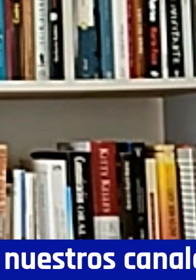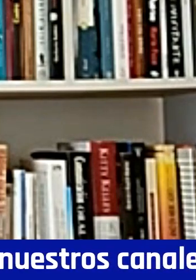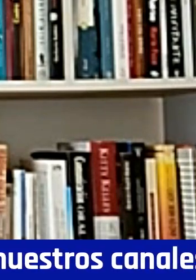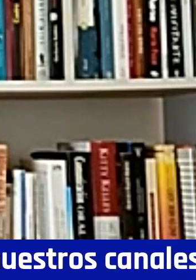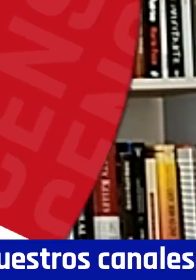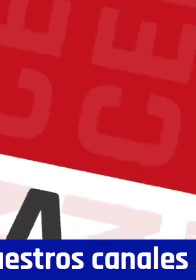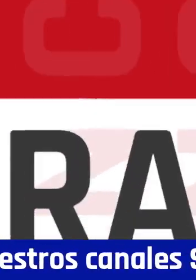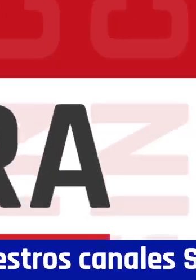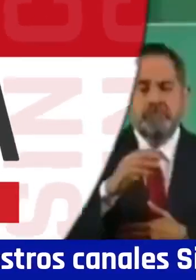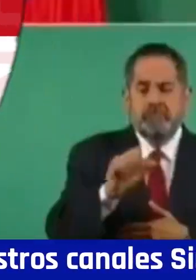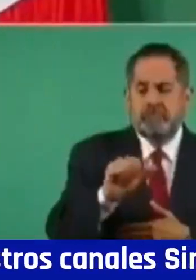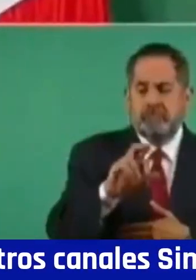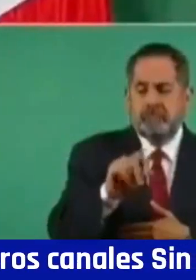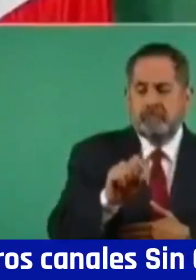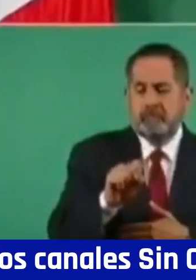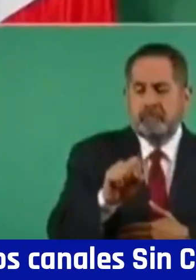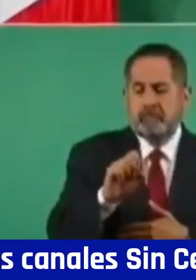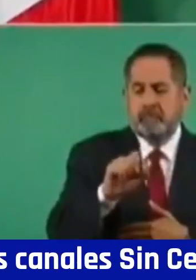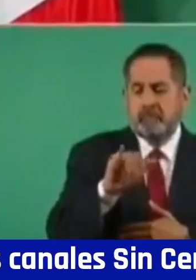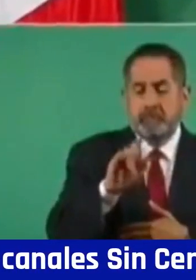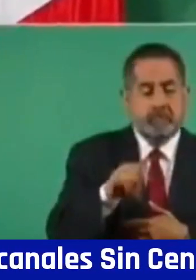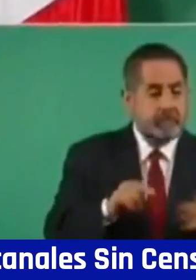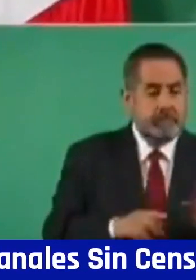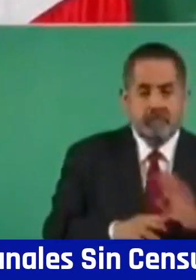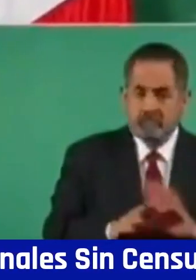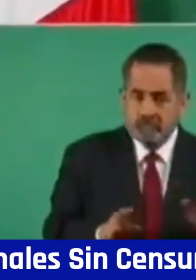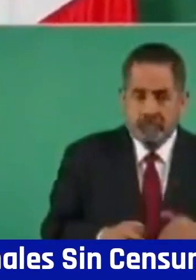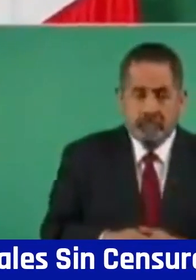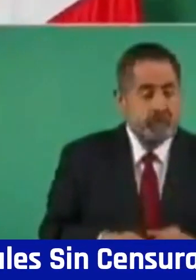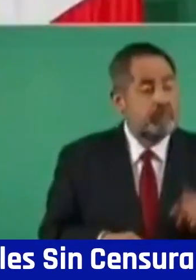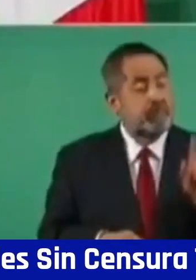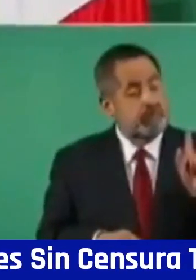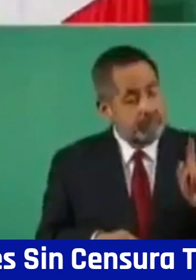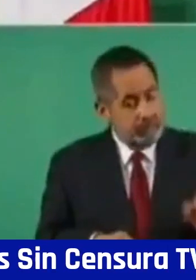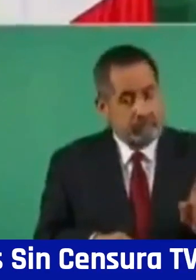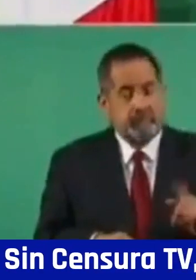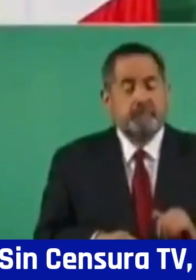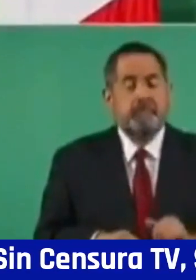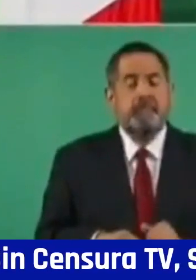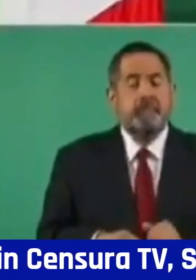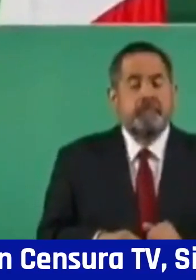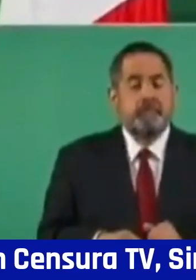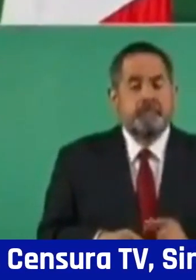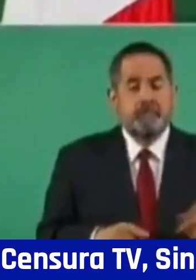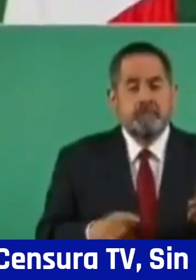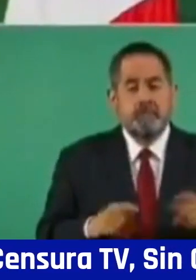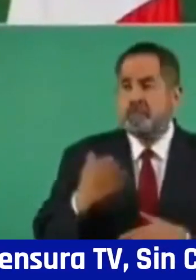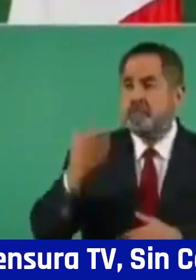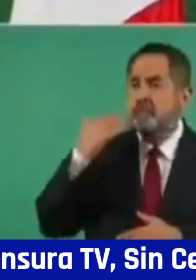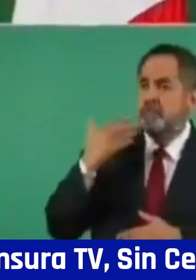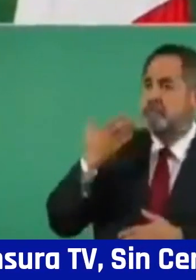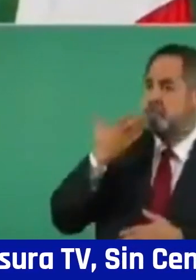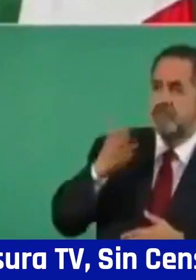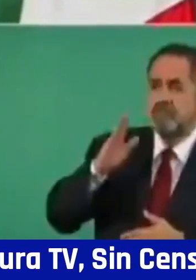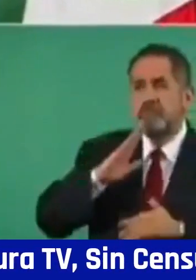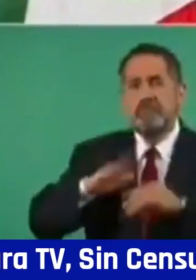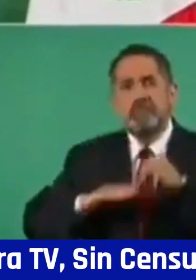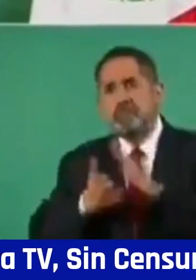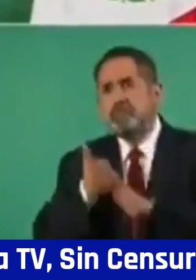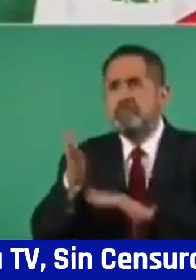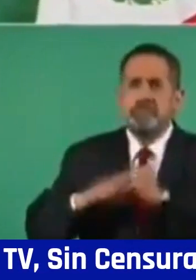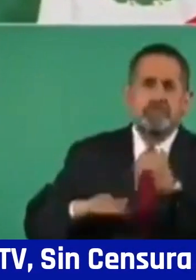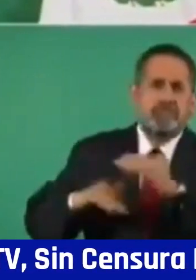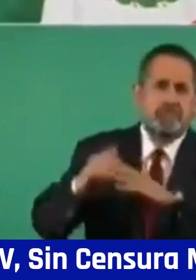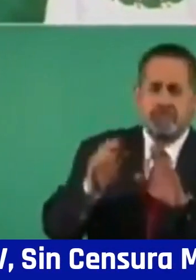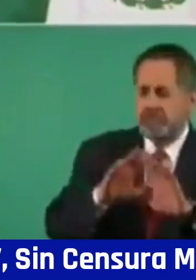escuchar. De que independientemente si estuvo bien o estuvo mal construido